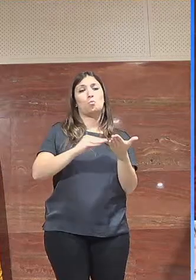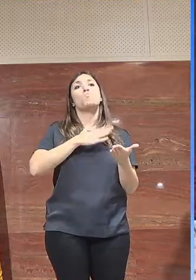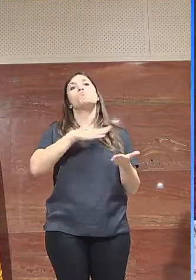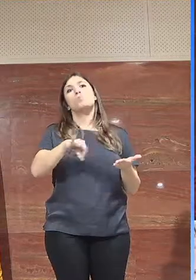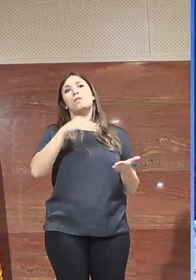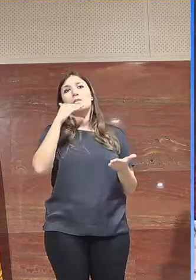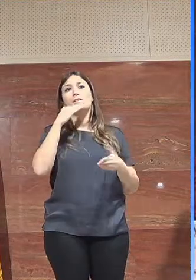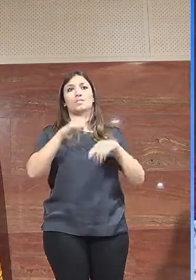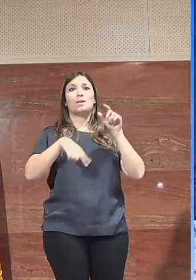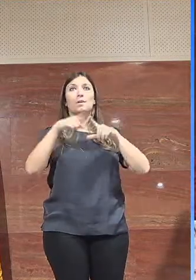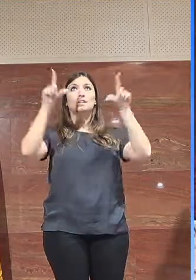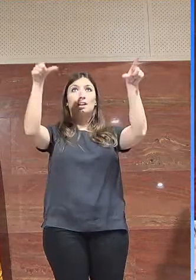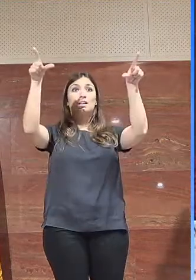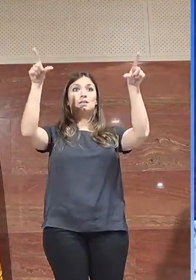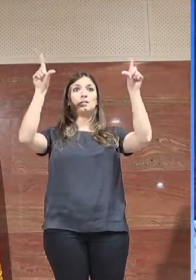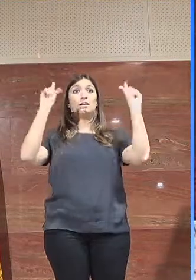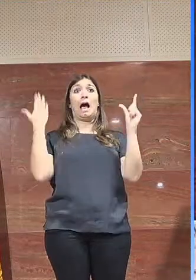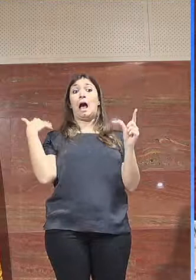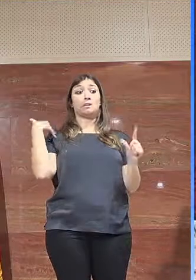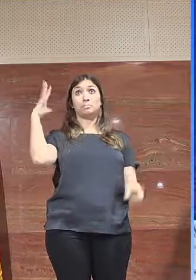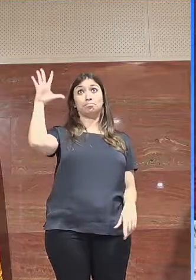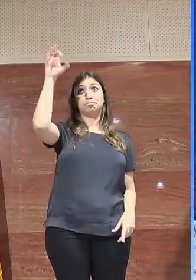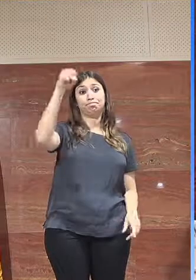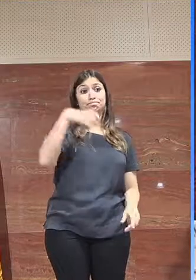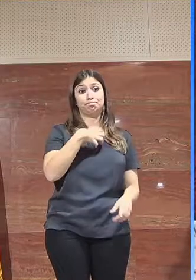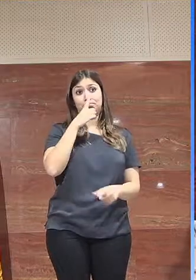viable alturas de alcance que antes estaban fuera